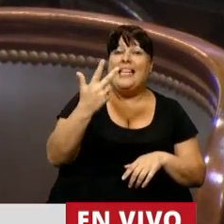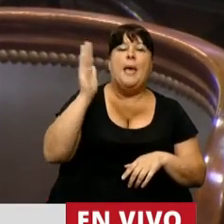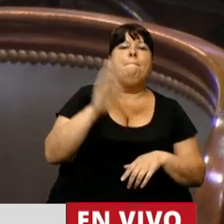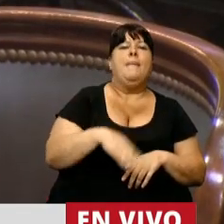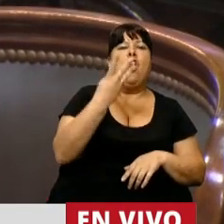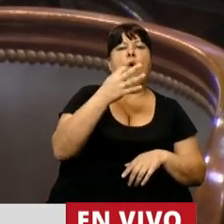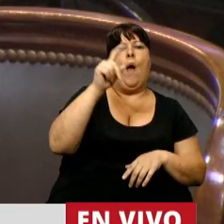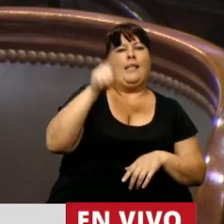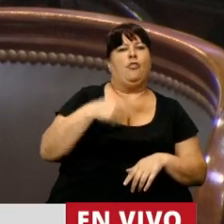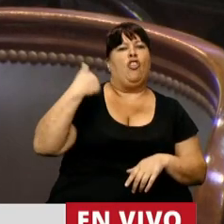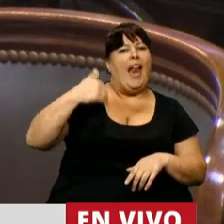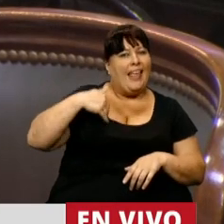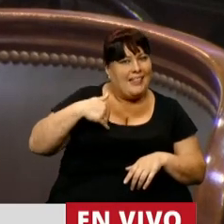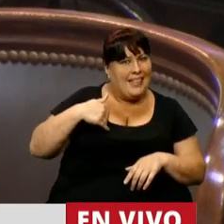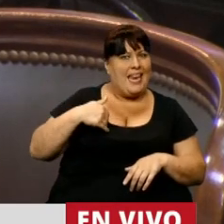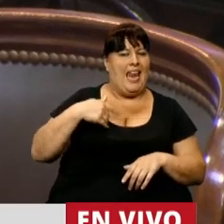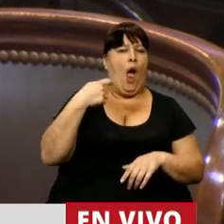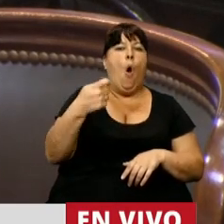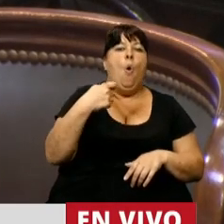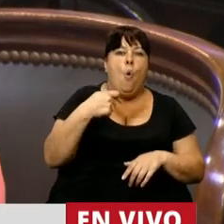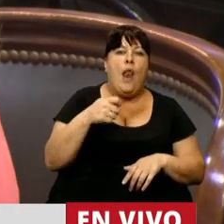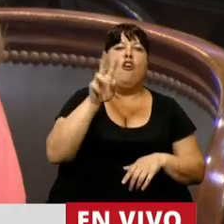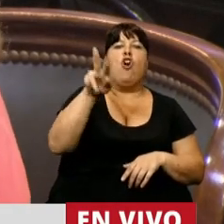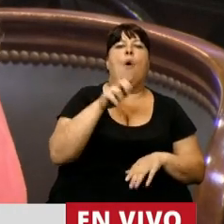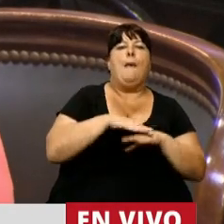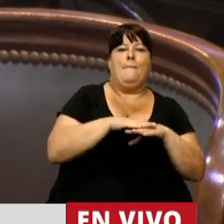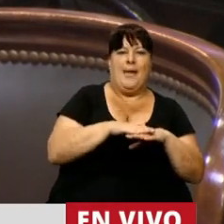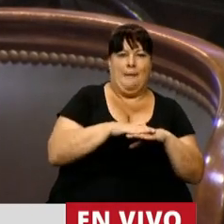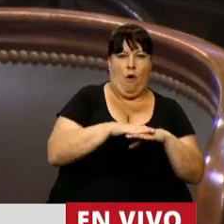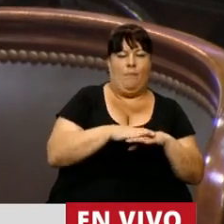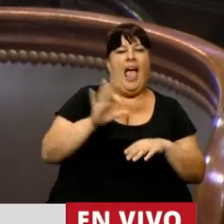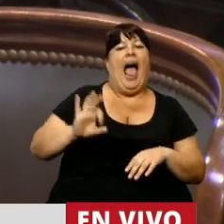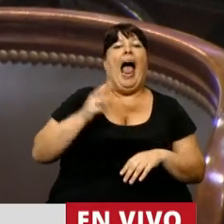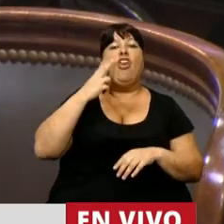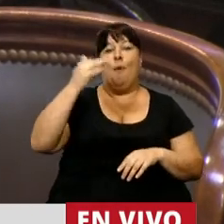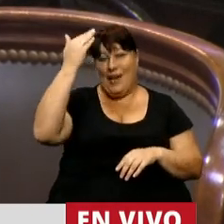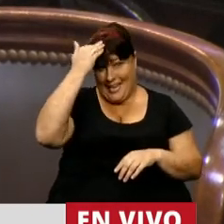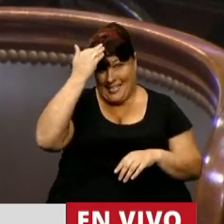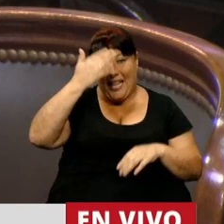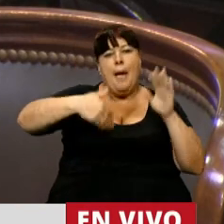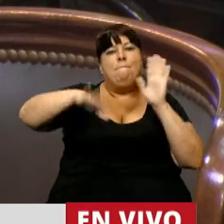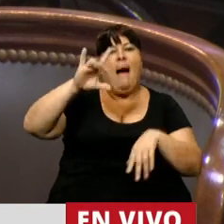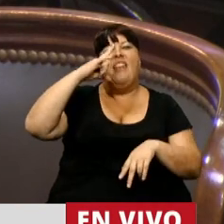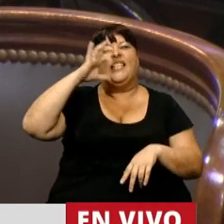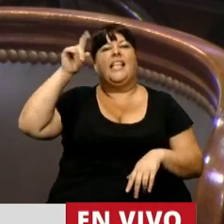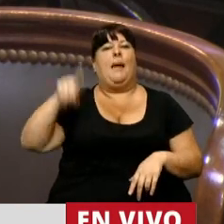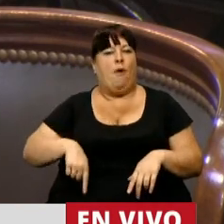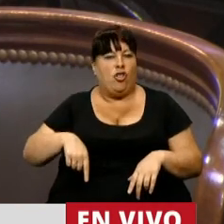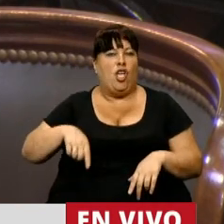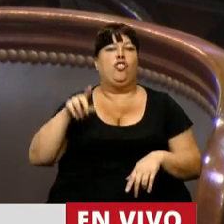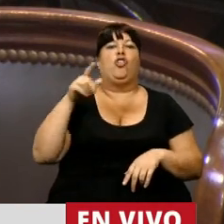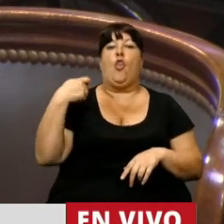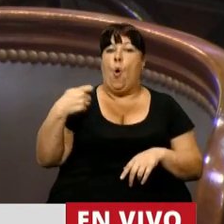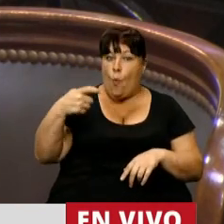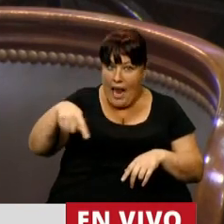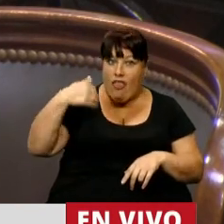del 40% de los argentinos, de los jubilados, cobraba la mínima. En el 2015, más del 70% de